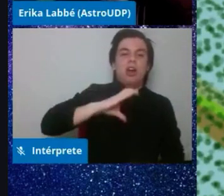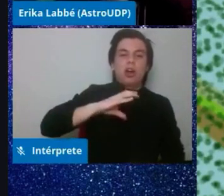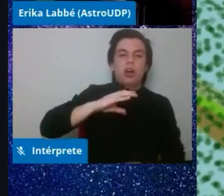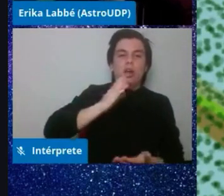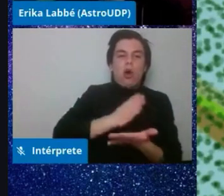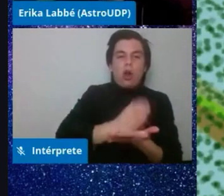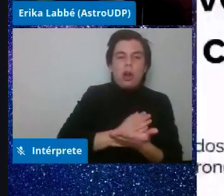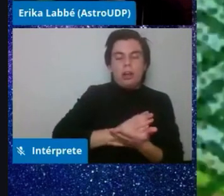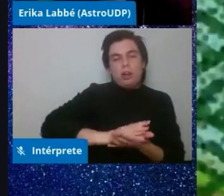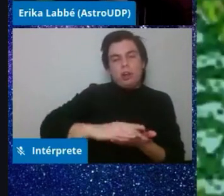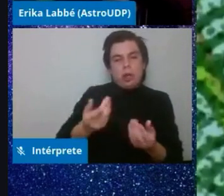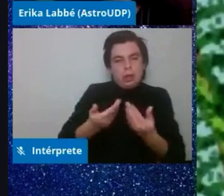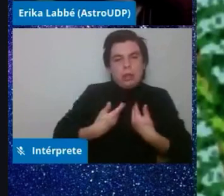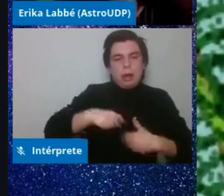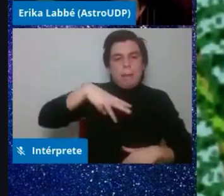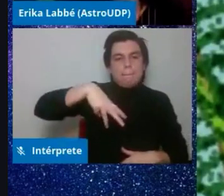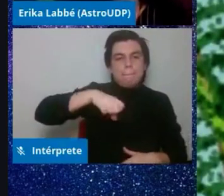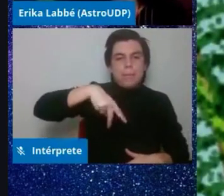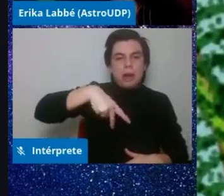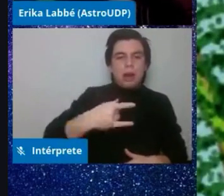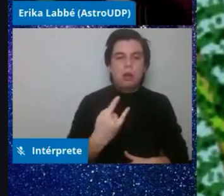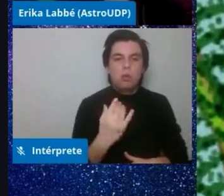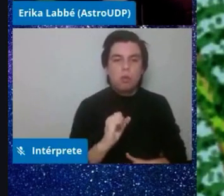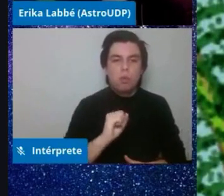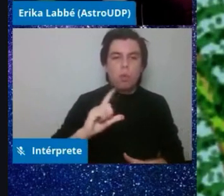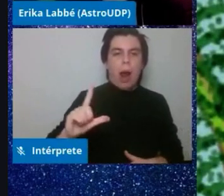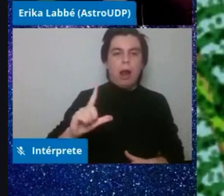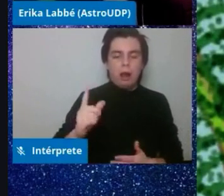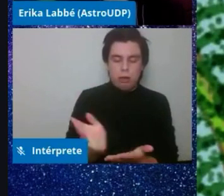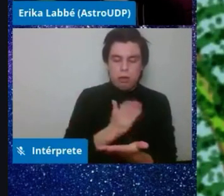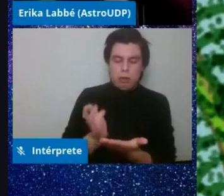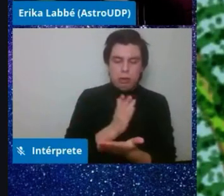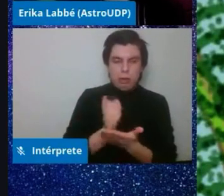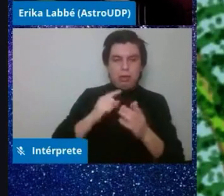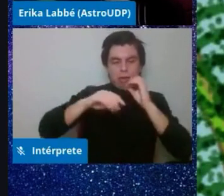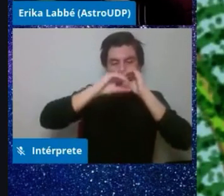y es muy interesante. Y bueno, otra cosa